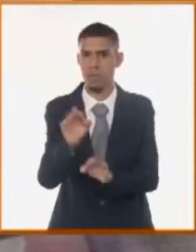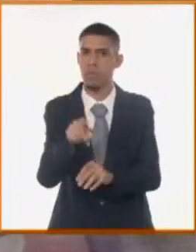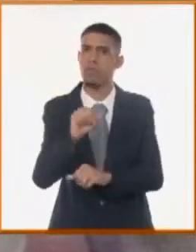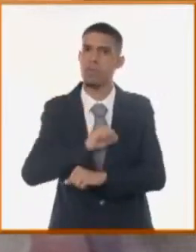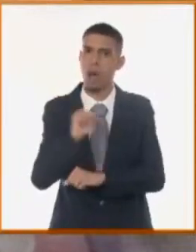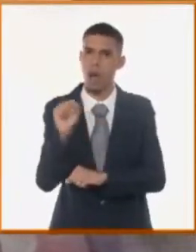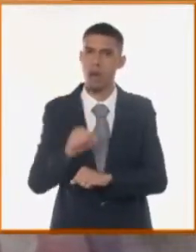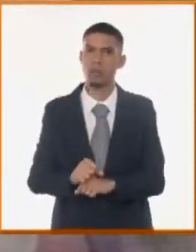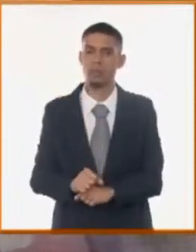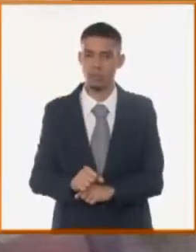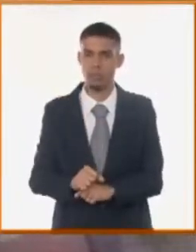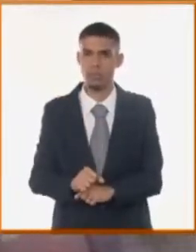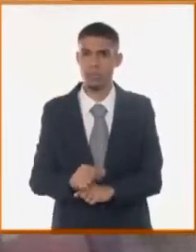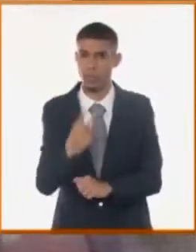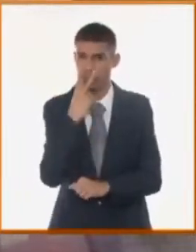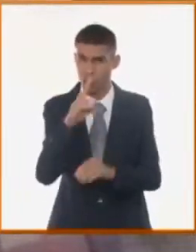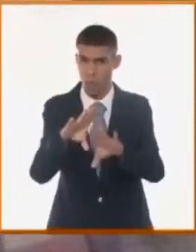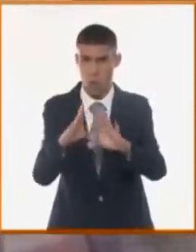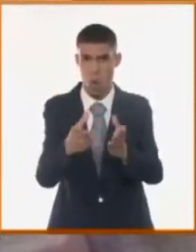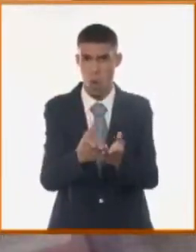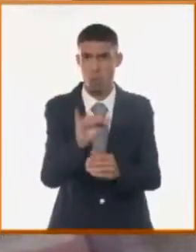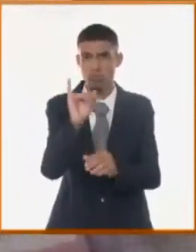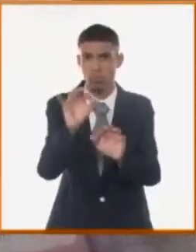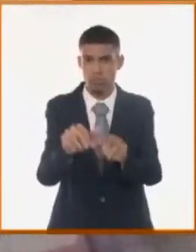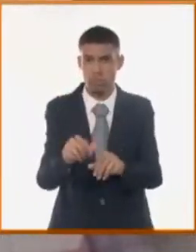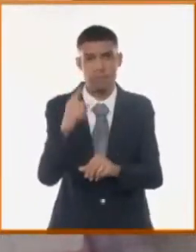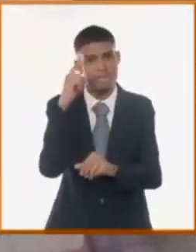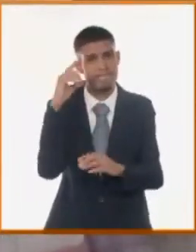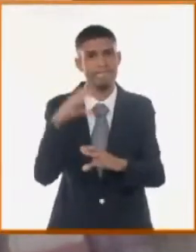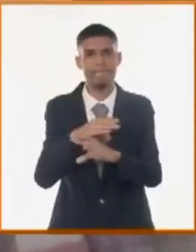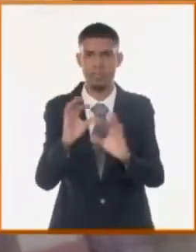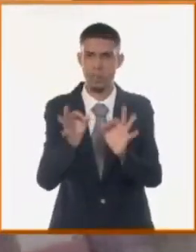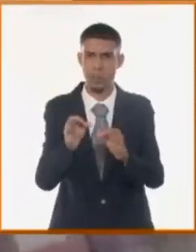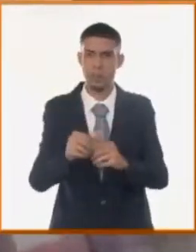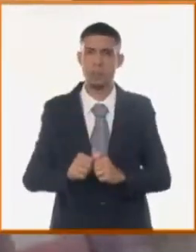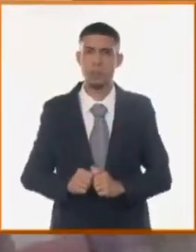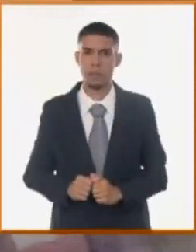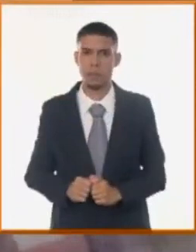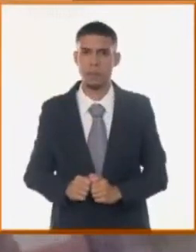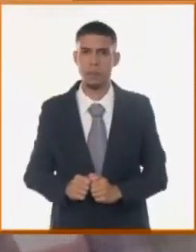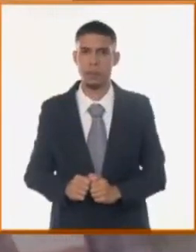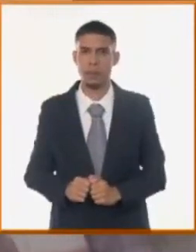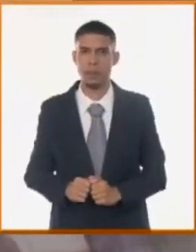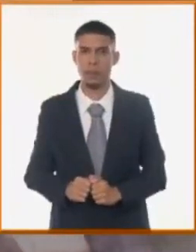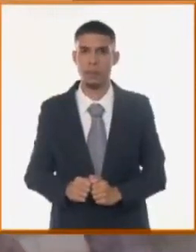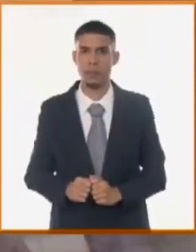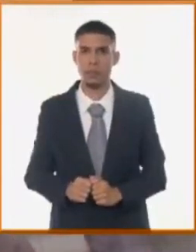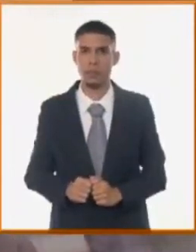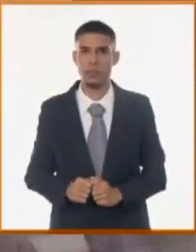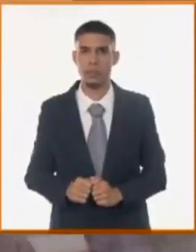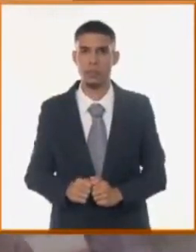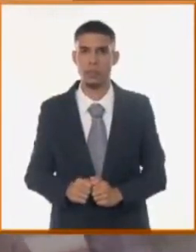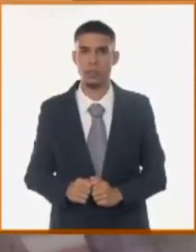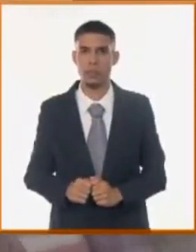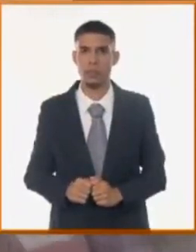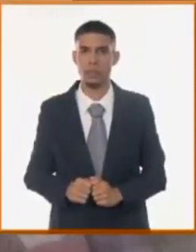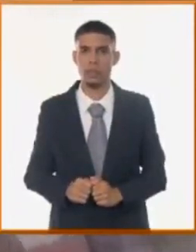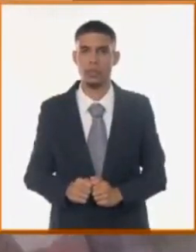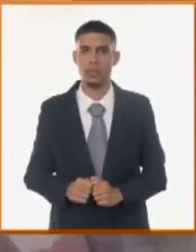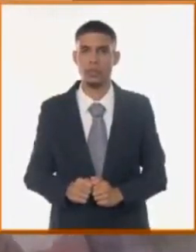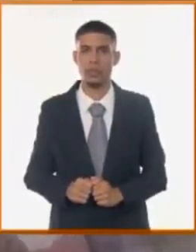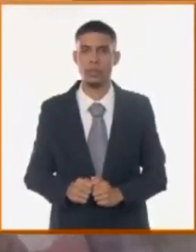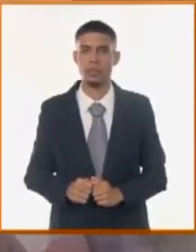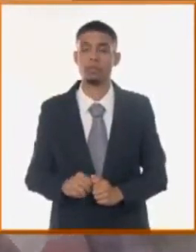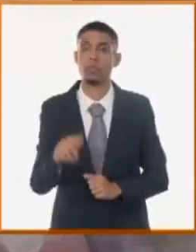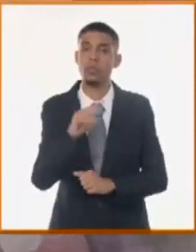de DeSoft en el mes de julio del año pasado. Empezó como ingeniero graduado y ya es el director de esta empresa. ¿Qué le